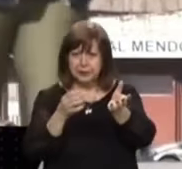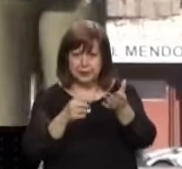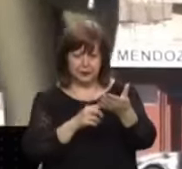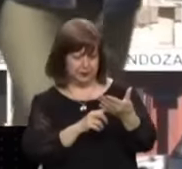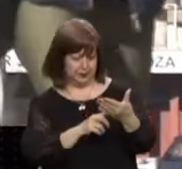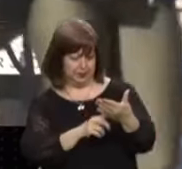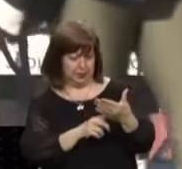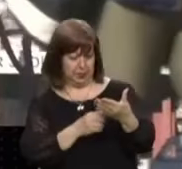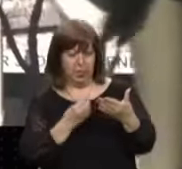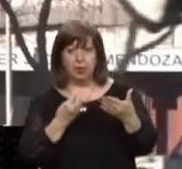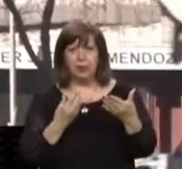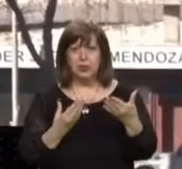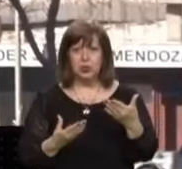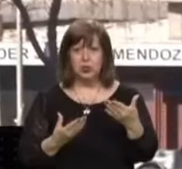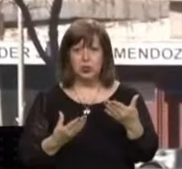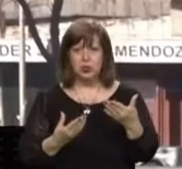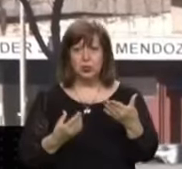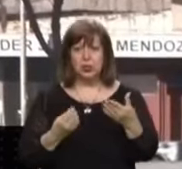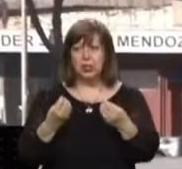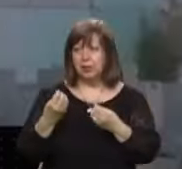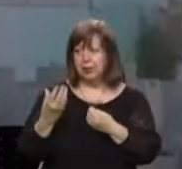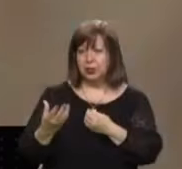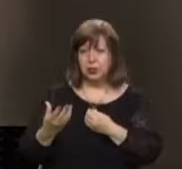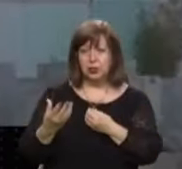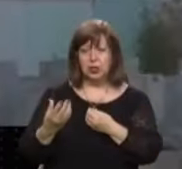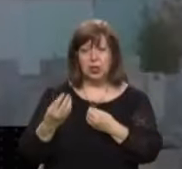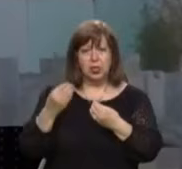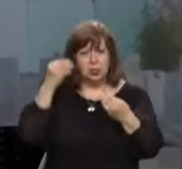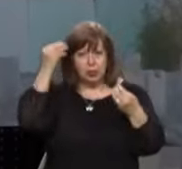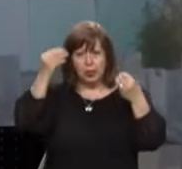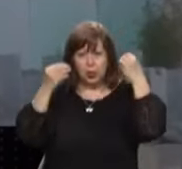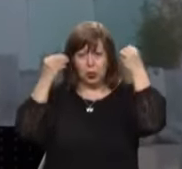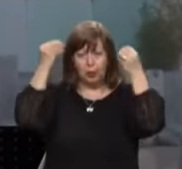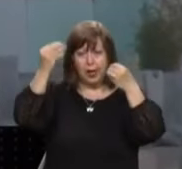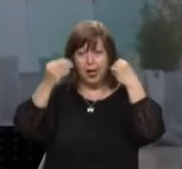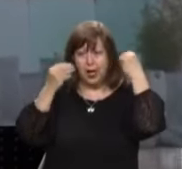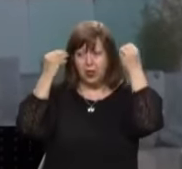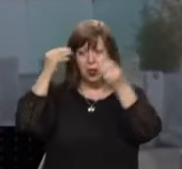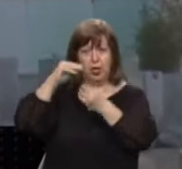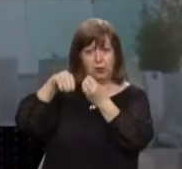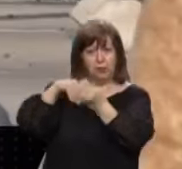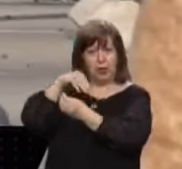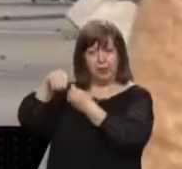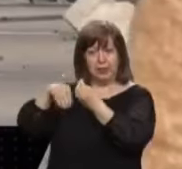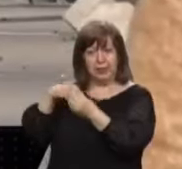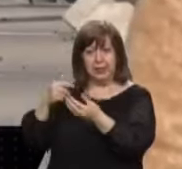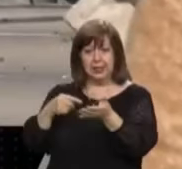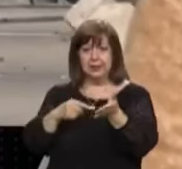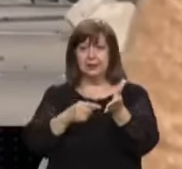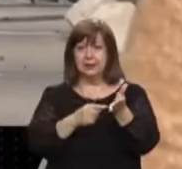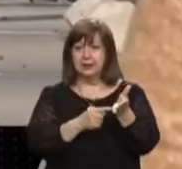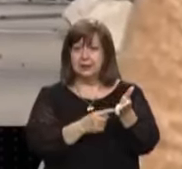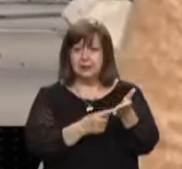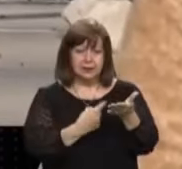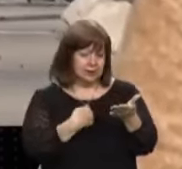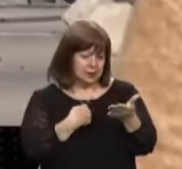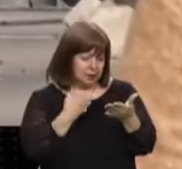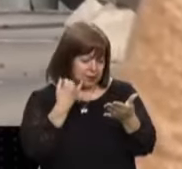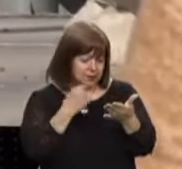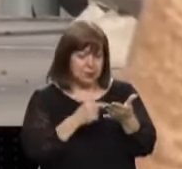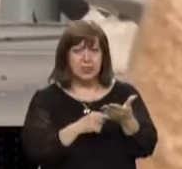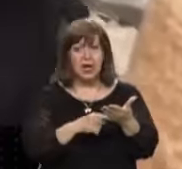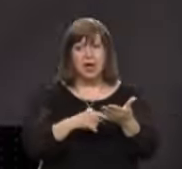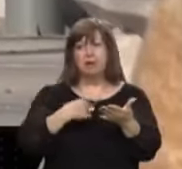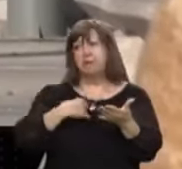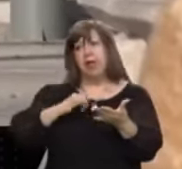ciertos hechos, los cuales nos han preocupado a todos los padres, donde, bueno, ya están